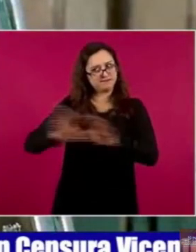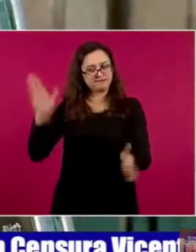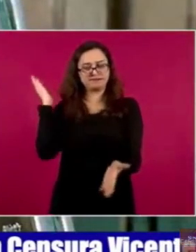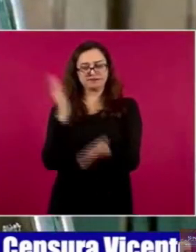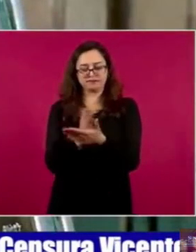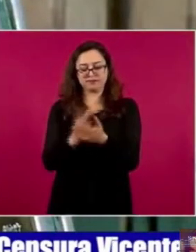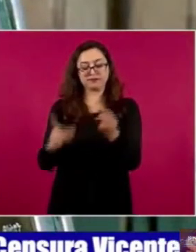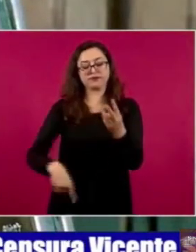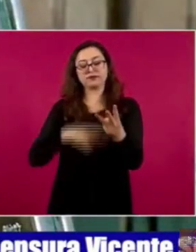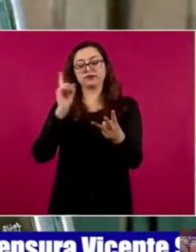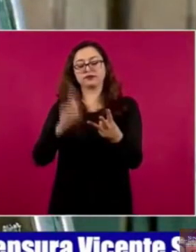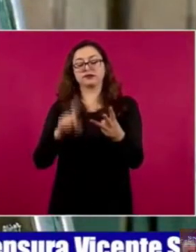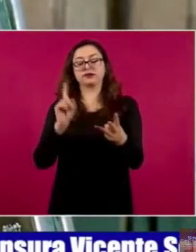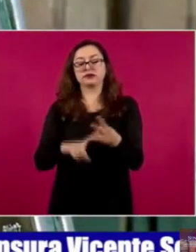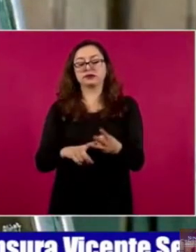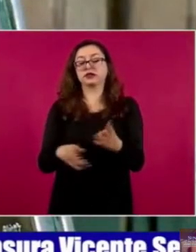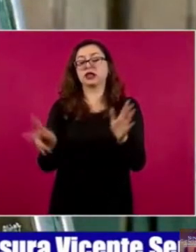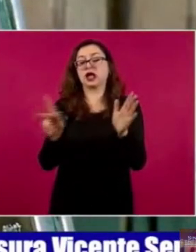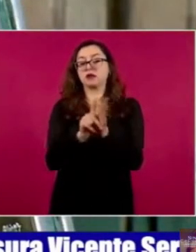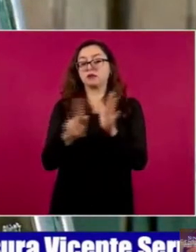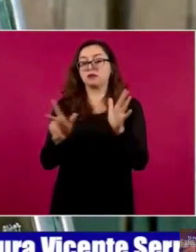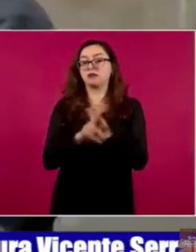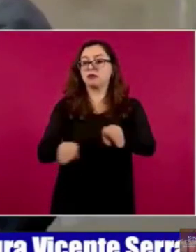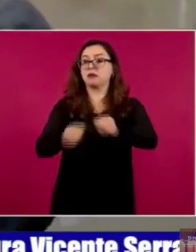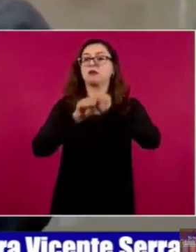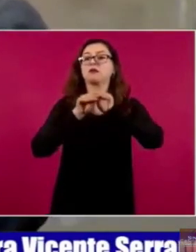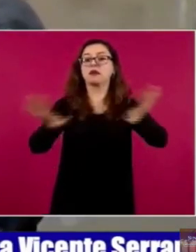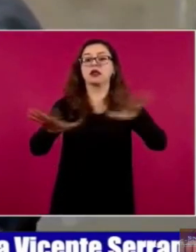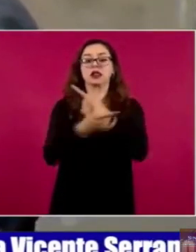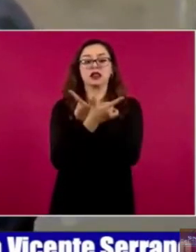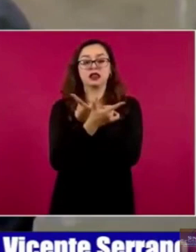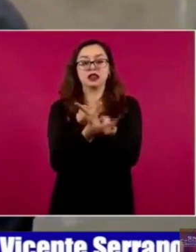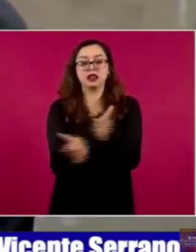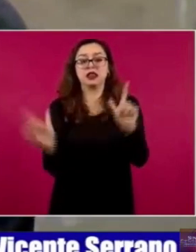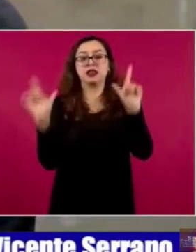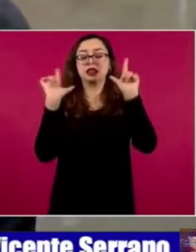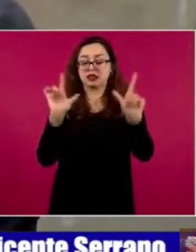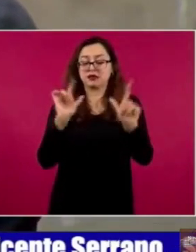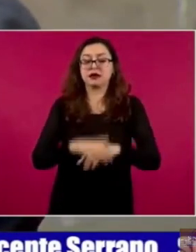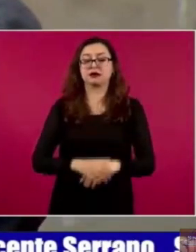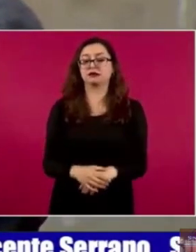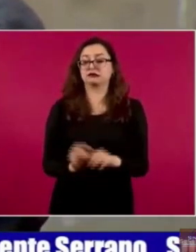prensa, el otorgamiento del amparo sin dilación,